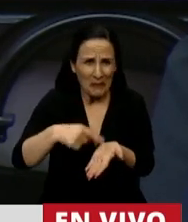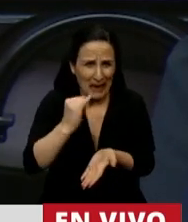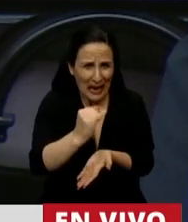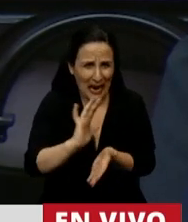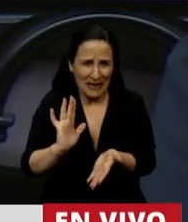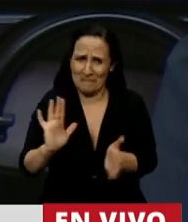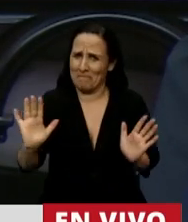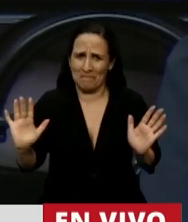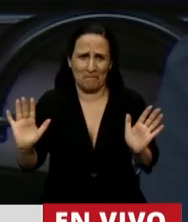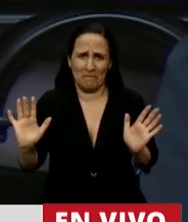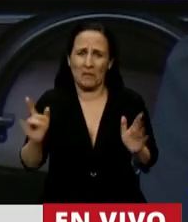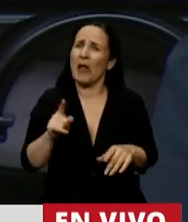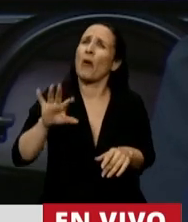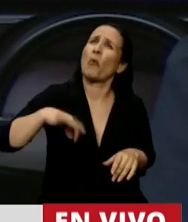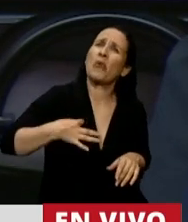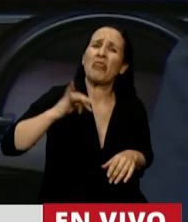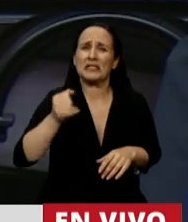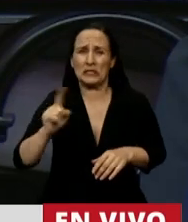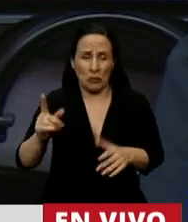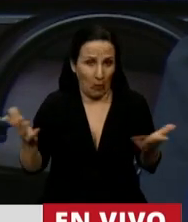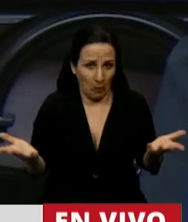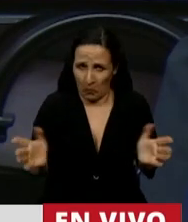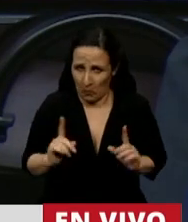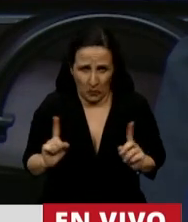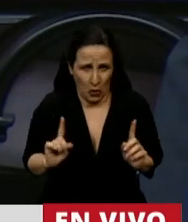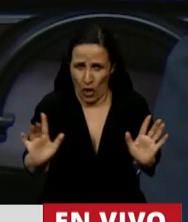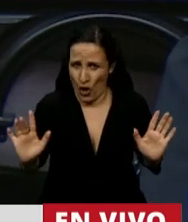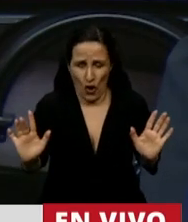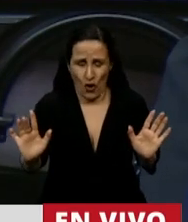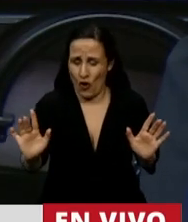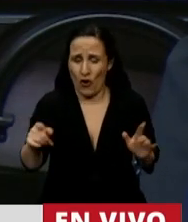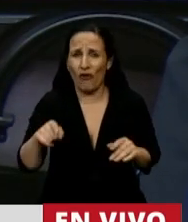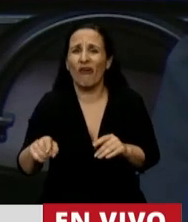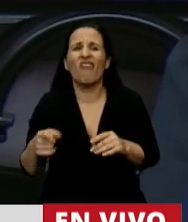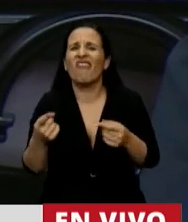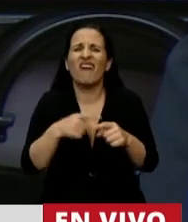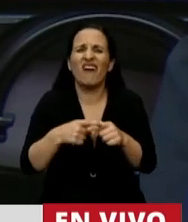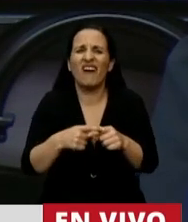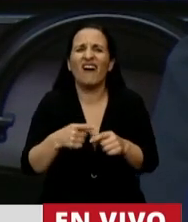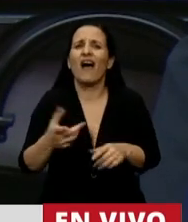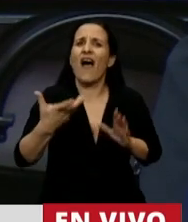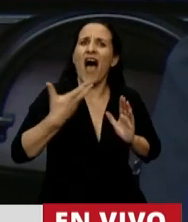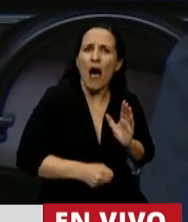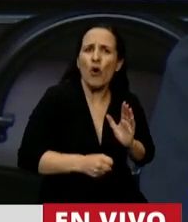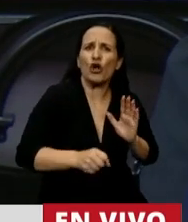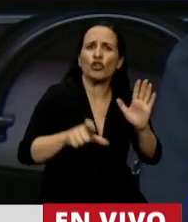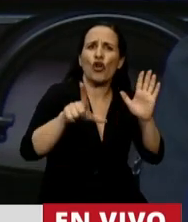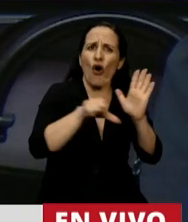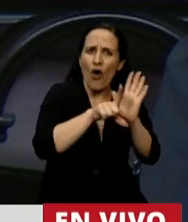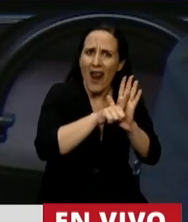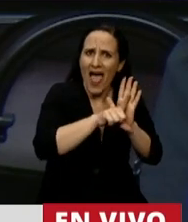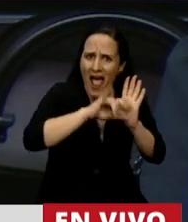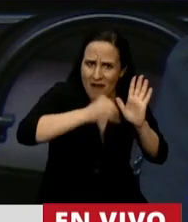No está en discusión la vida, está en discusión si el aborto es legal o el aborto es